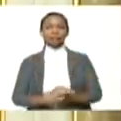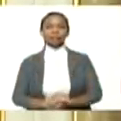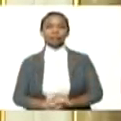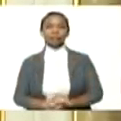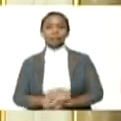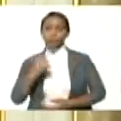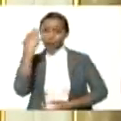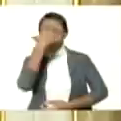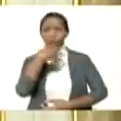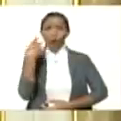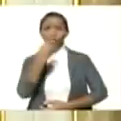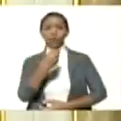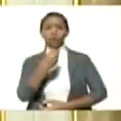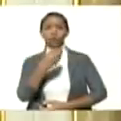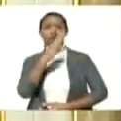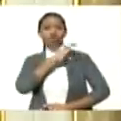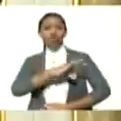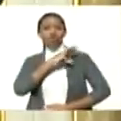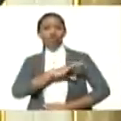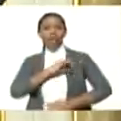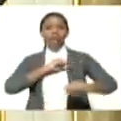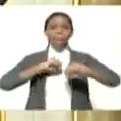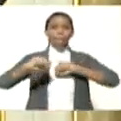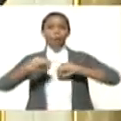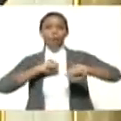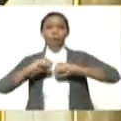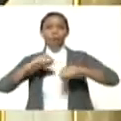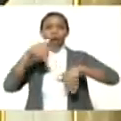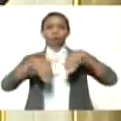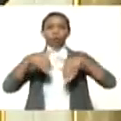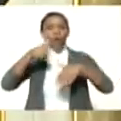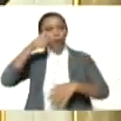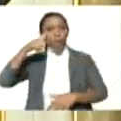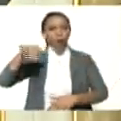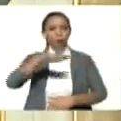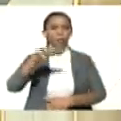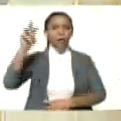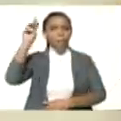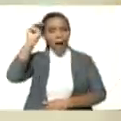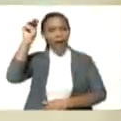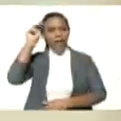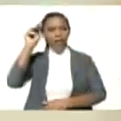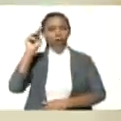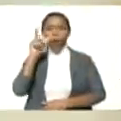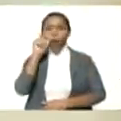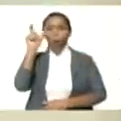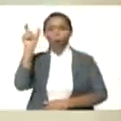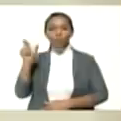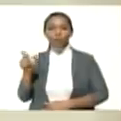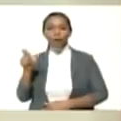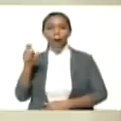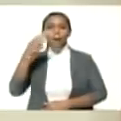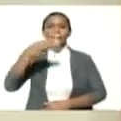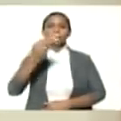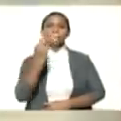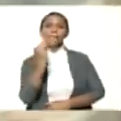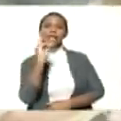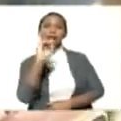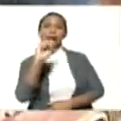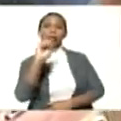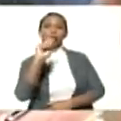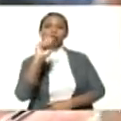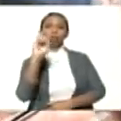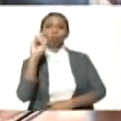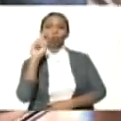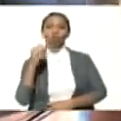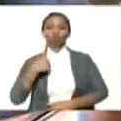la juventud socialista del Movimiento Electoral del Pueblo del maestro Prieto Figueroa. Y yo era un